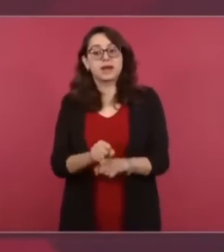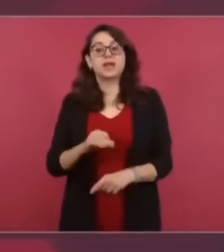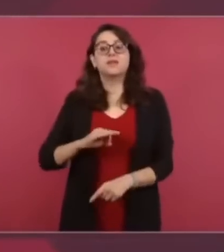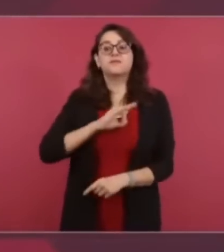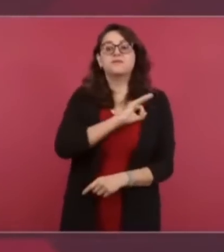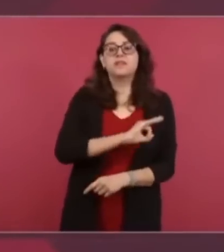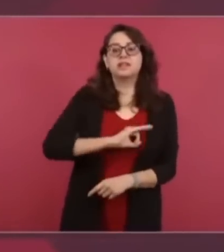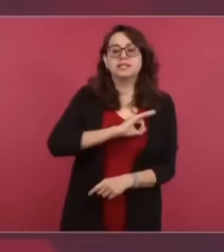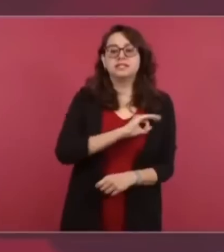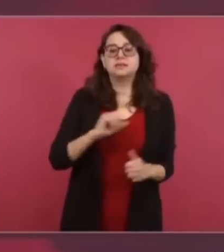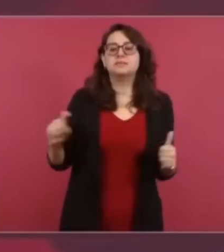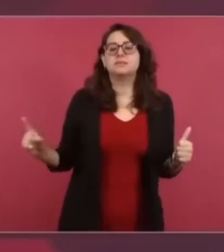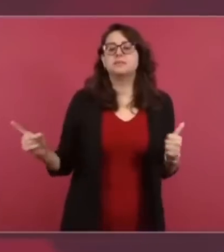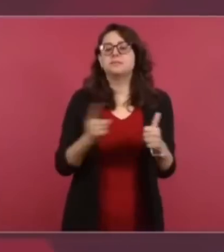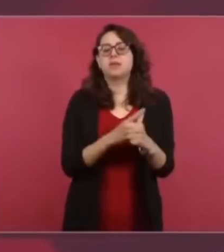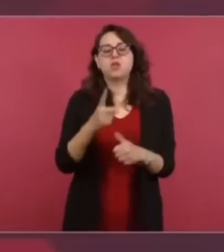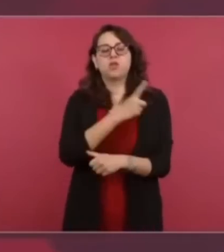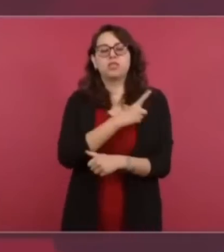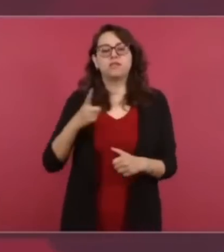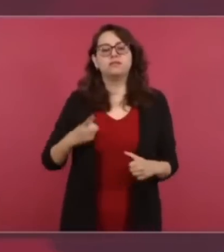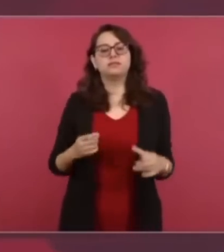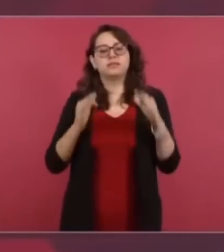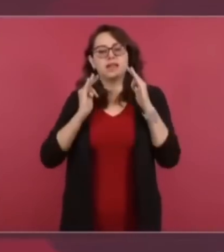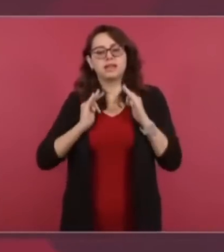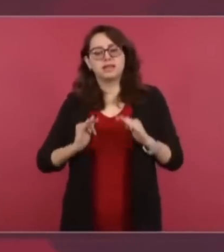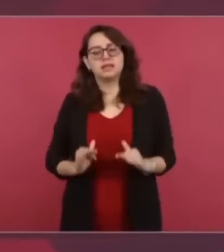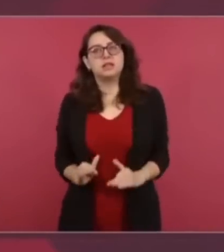con nuestra conciencia y estar bien con el prójimo.